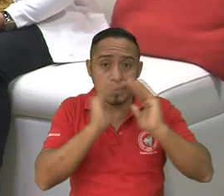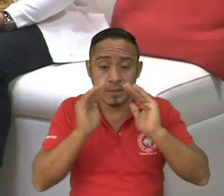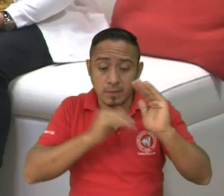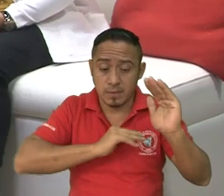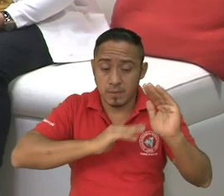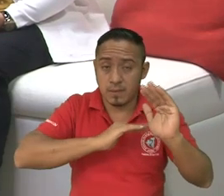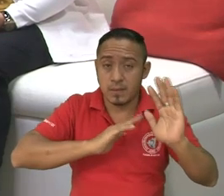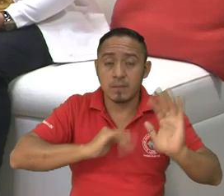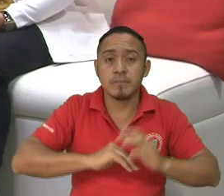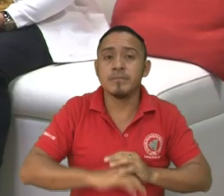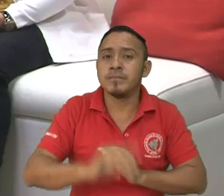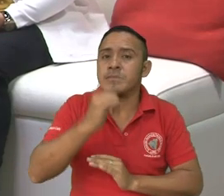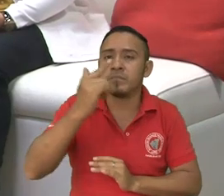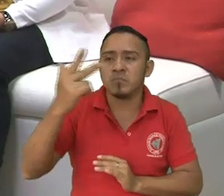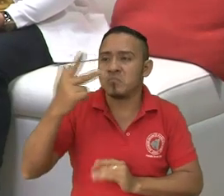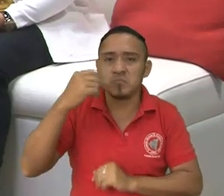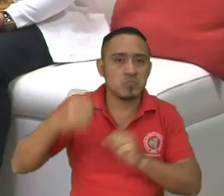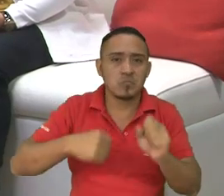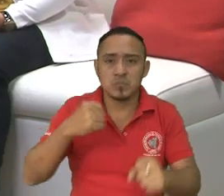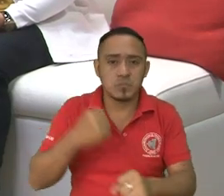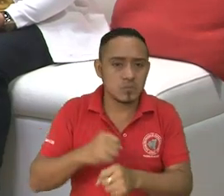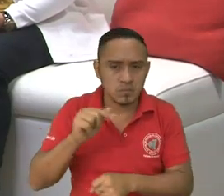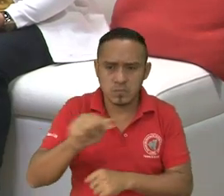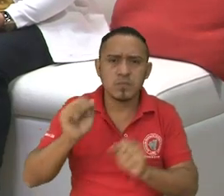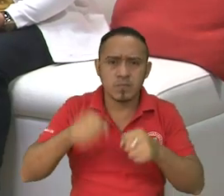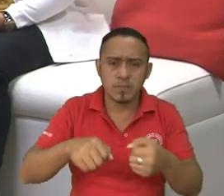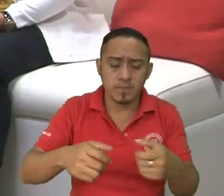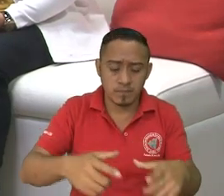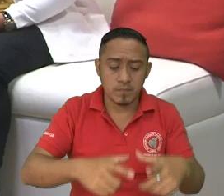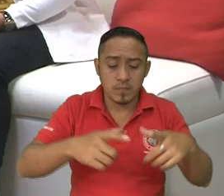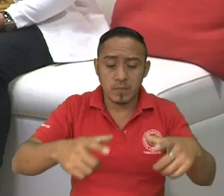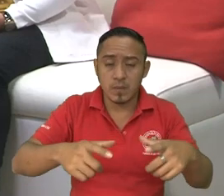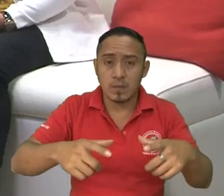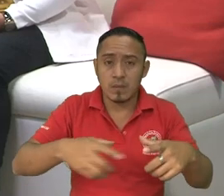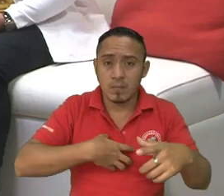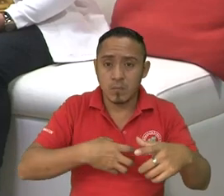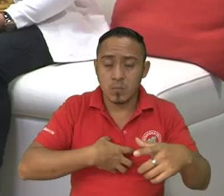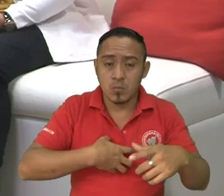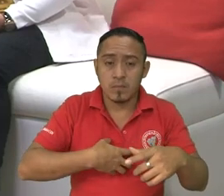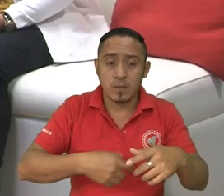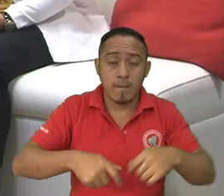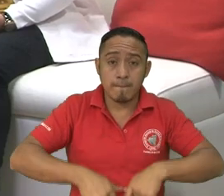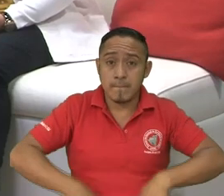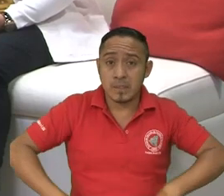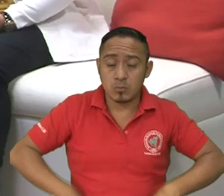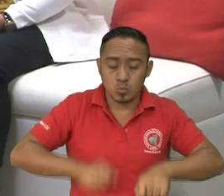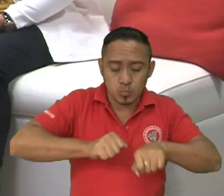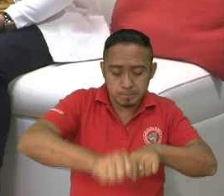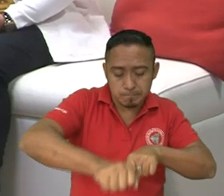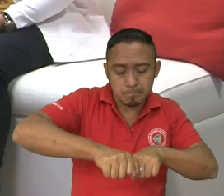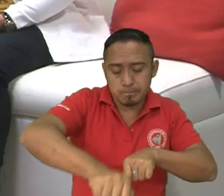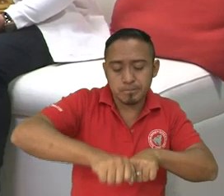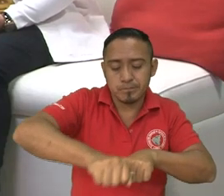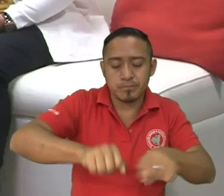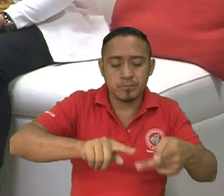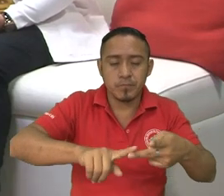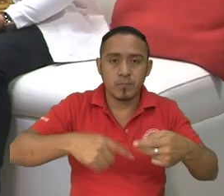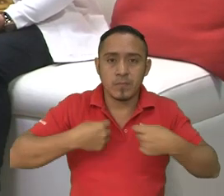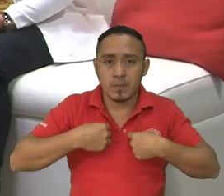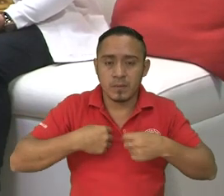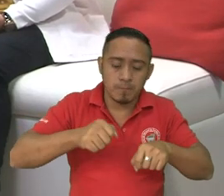a los 7, 8 años ya el niño puede lavar, por ejemplo, ir lavando su calzoncillo, su camisita, ayudarle a la